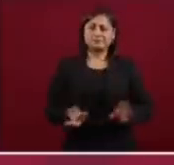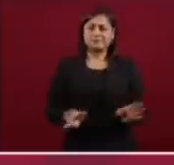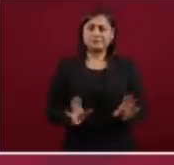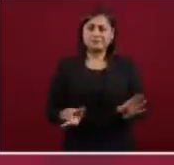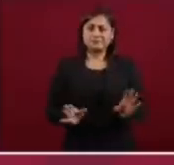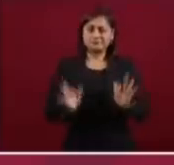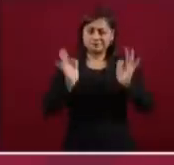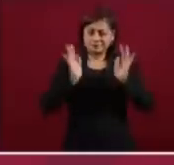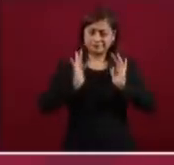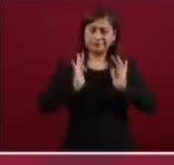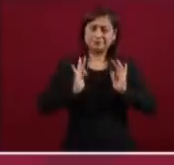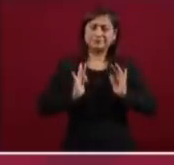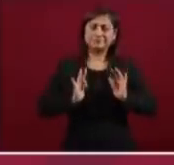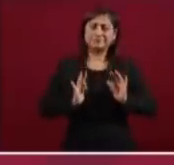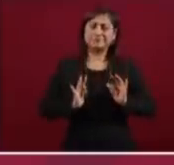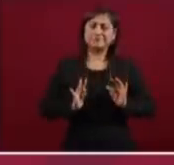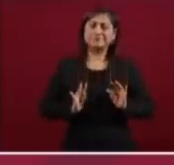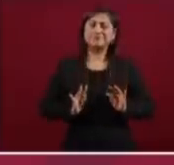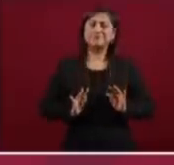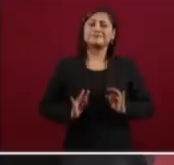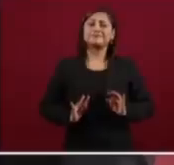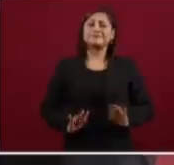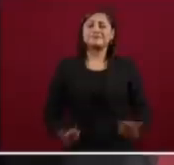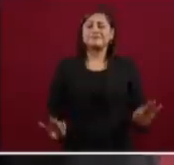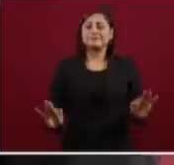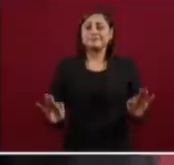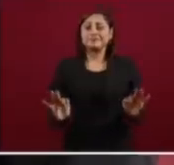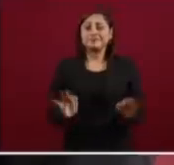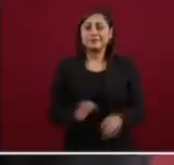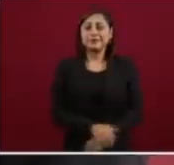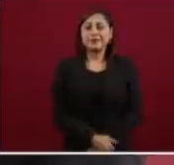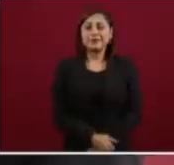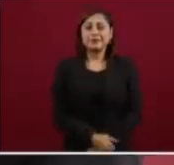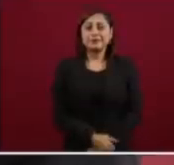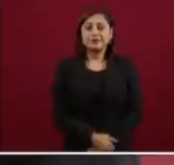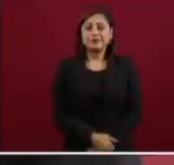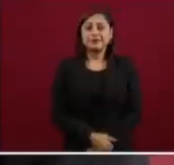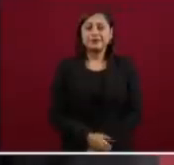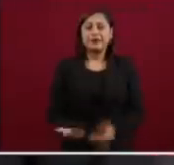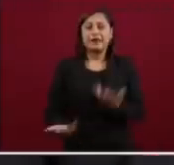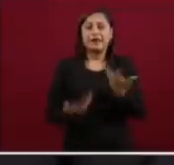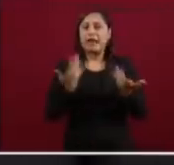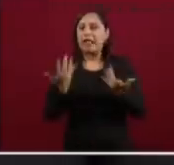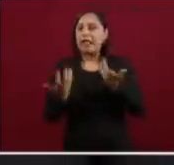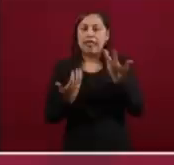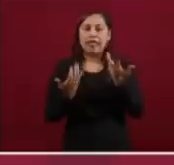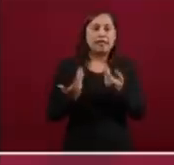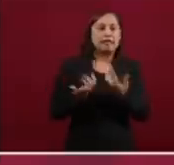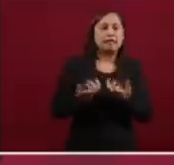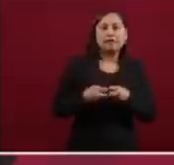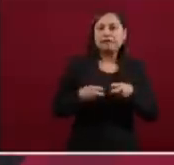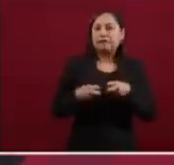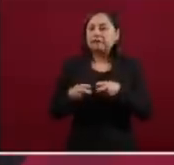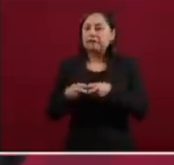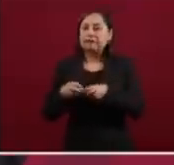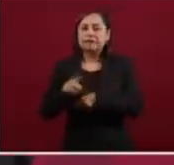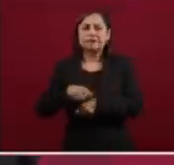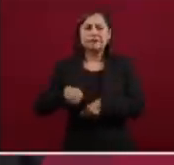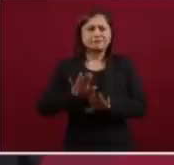serenos tranquilos no excitarse despacio